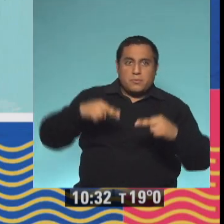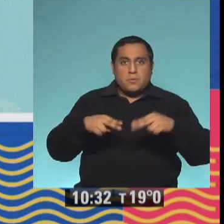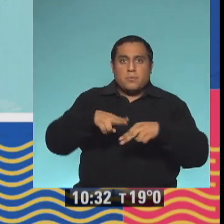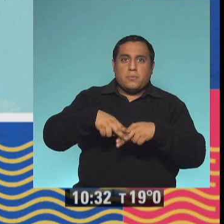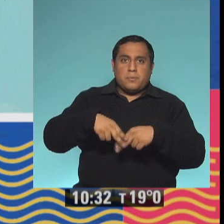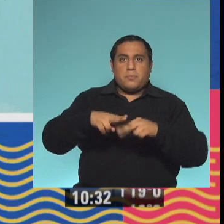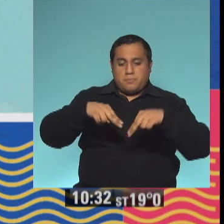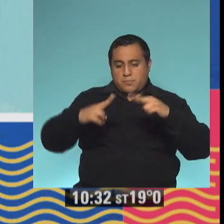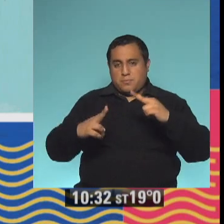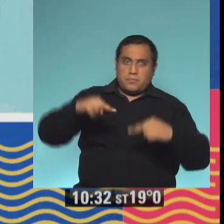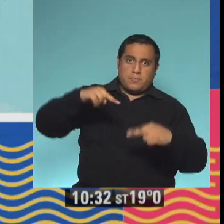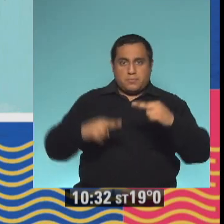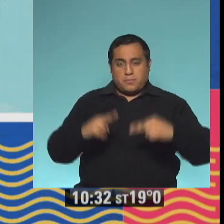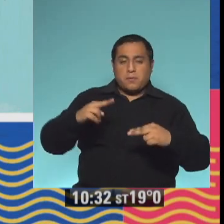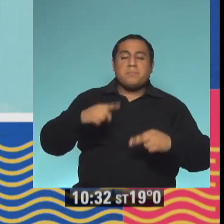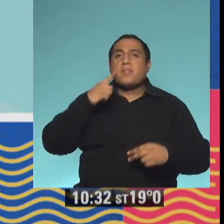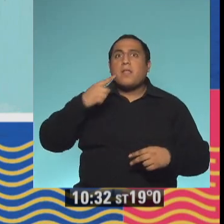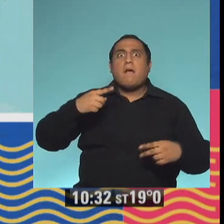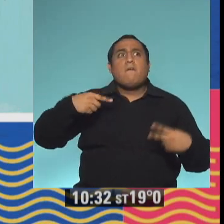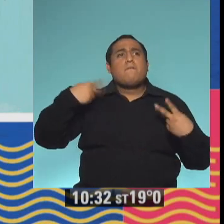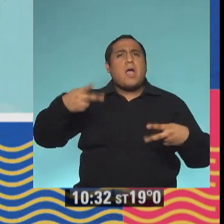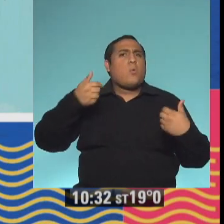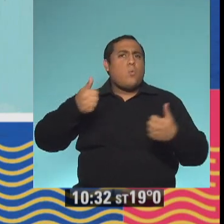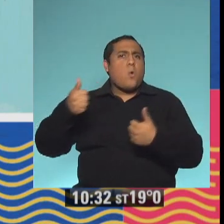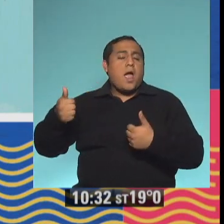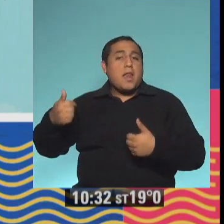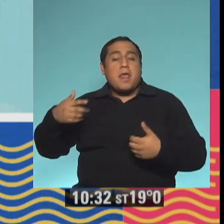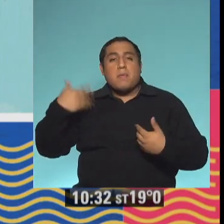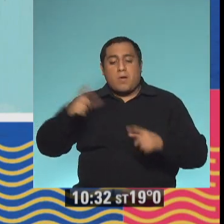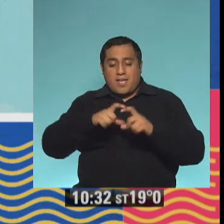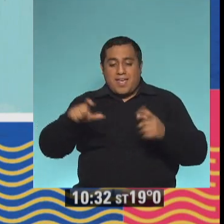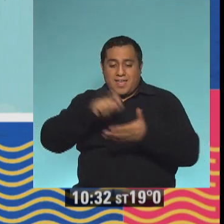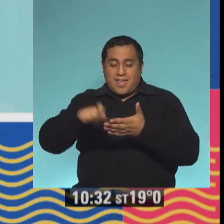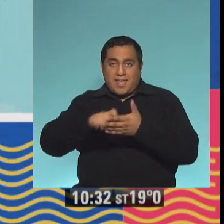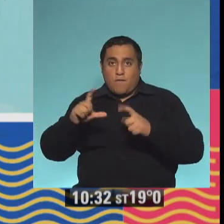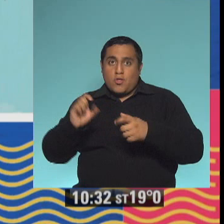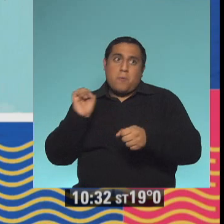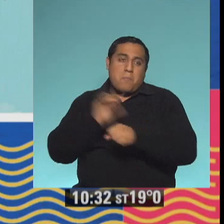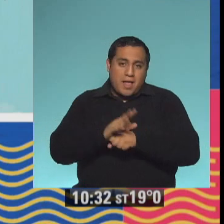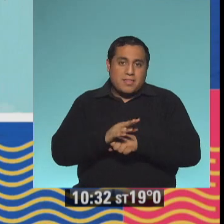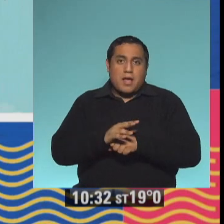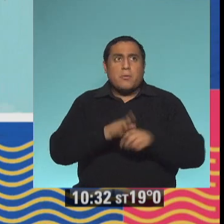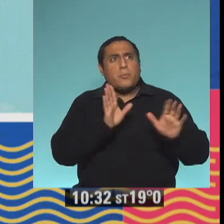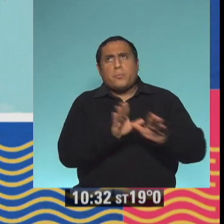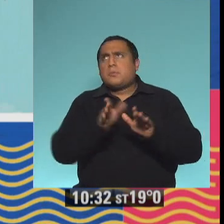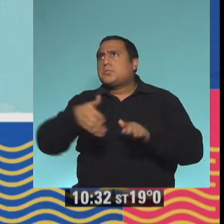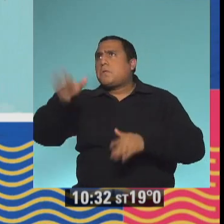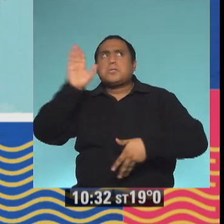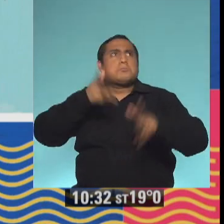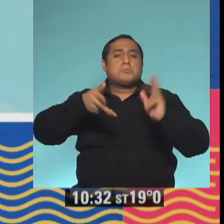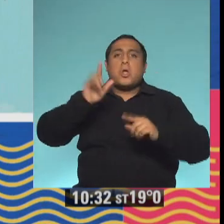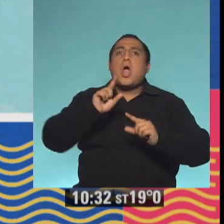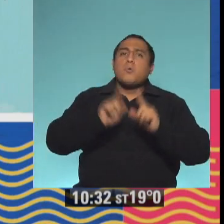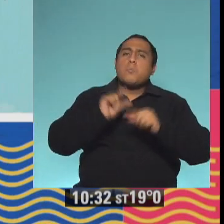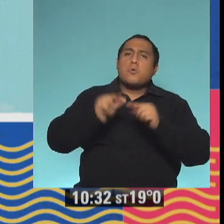Pájaro Amarillo. ¡Buen viaje! Te mandamos una postal, ¿ven? Le dicen las aves. Ah, se van. Quienes podían volar, poco a